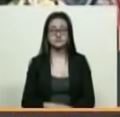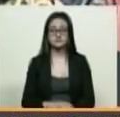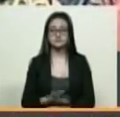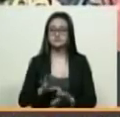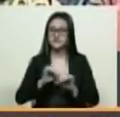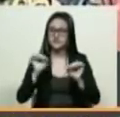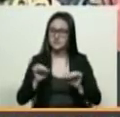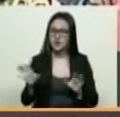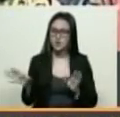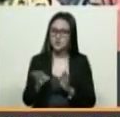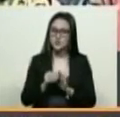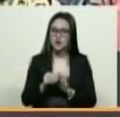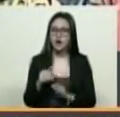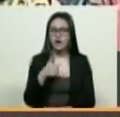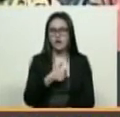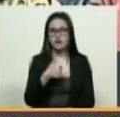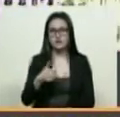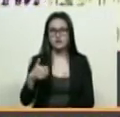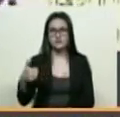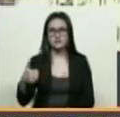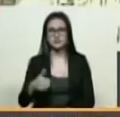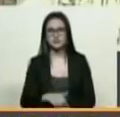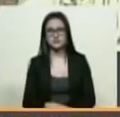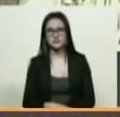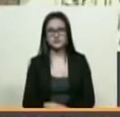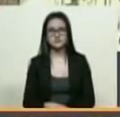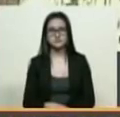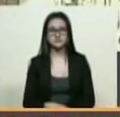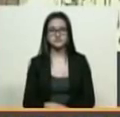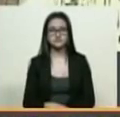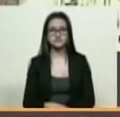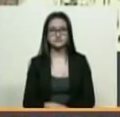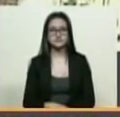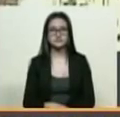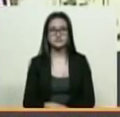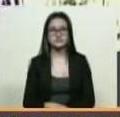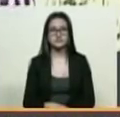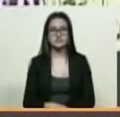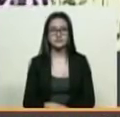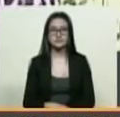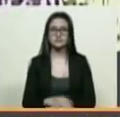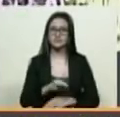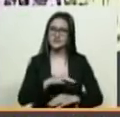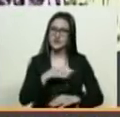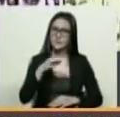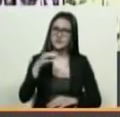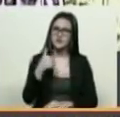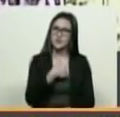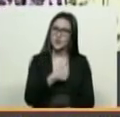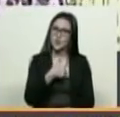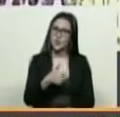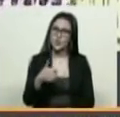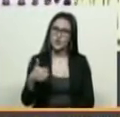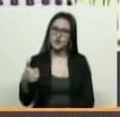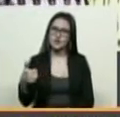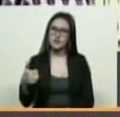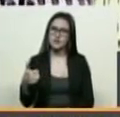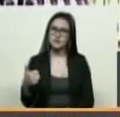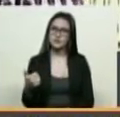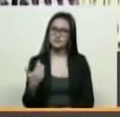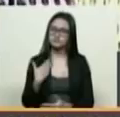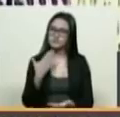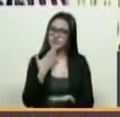ellas. Pero más allá de la letra, del espíritu y contenido de cada una de ellas, yo